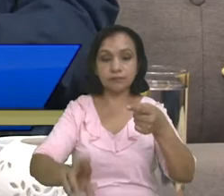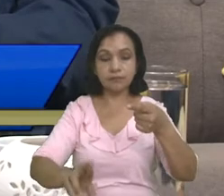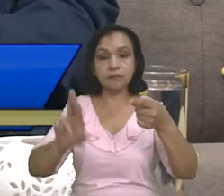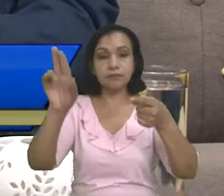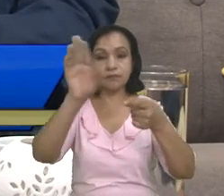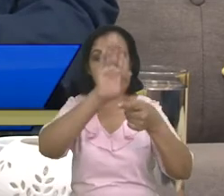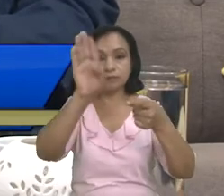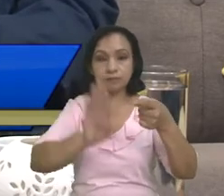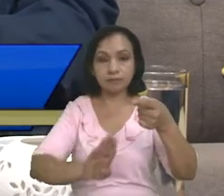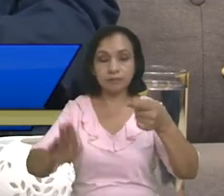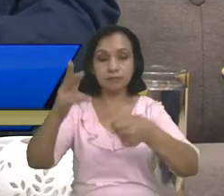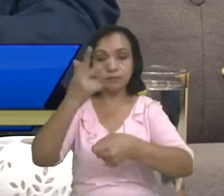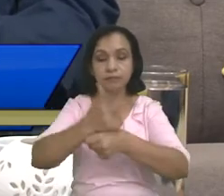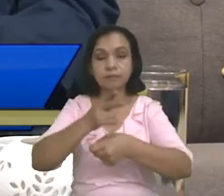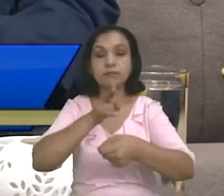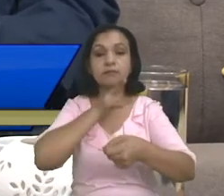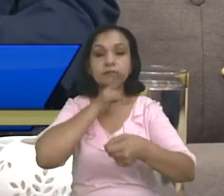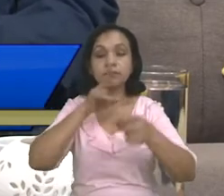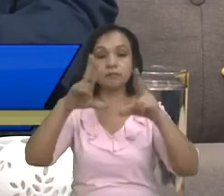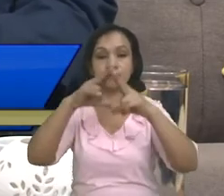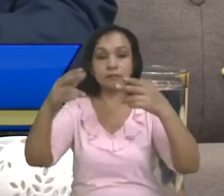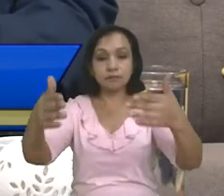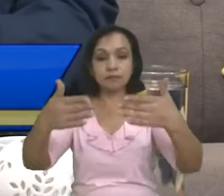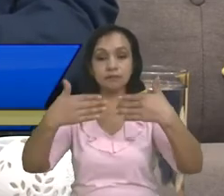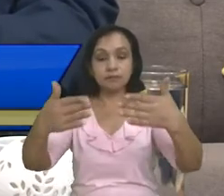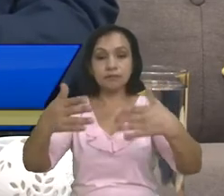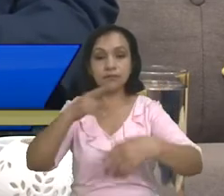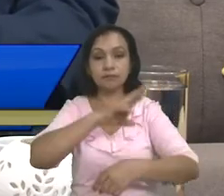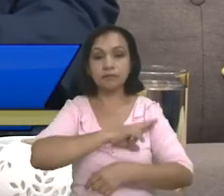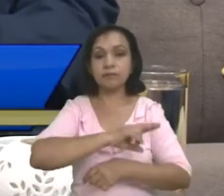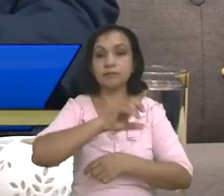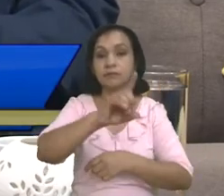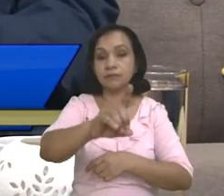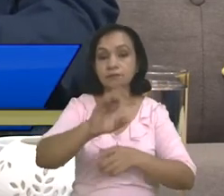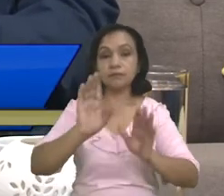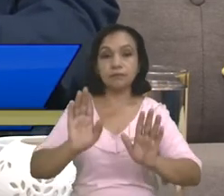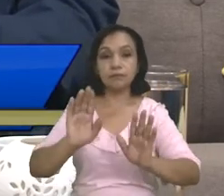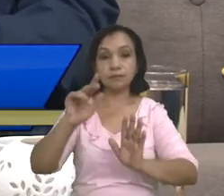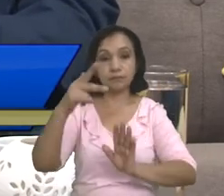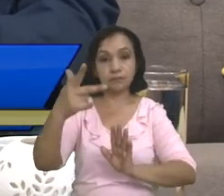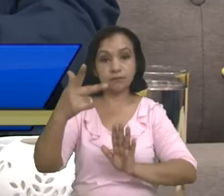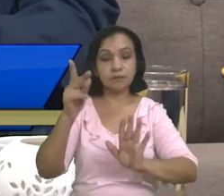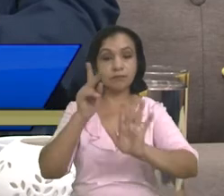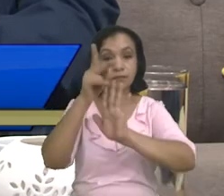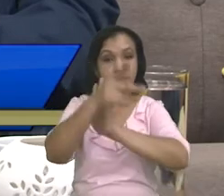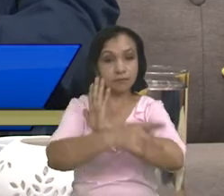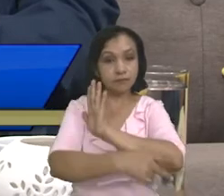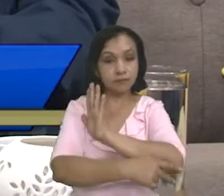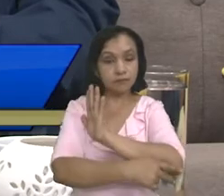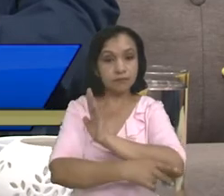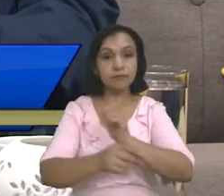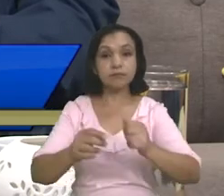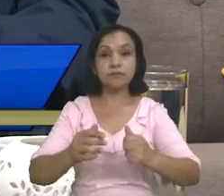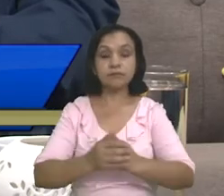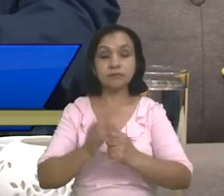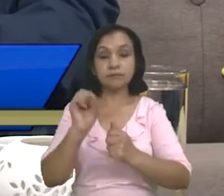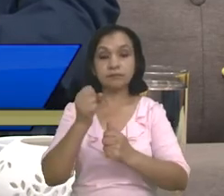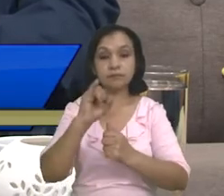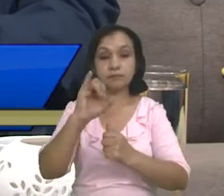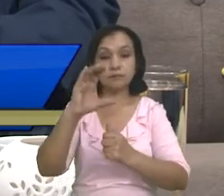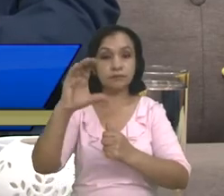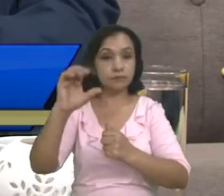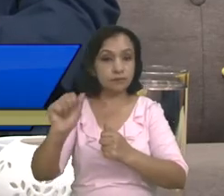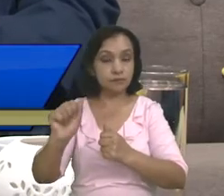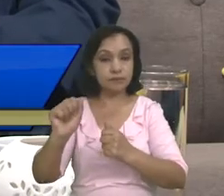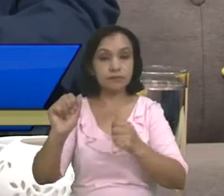guatemala honduras nicaragua panamá y república dominicana son muchos países del sica